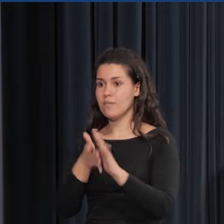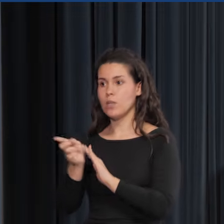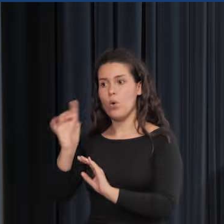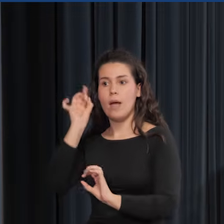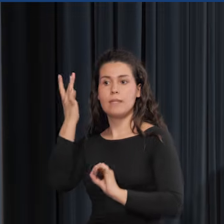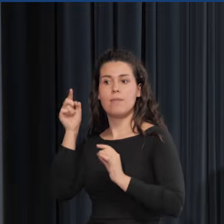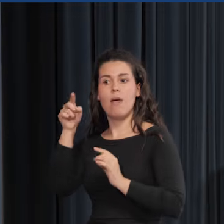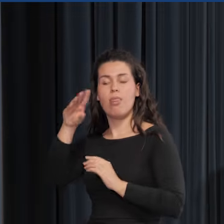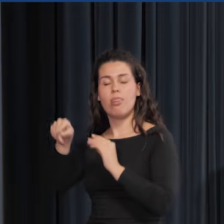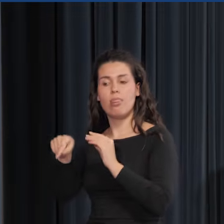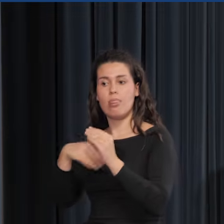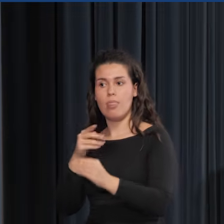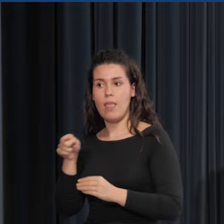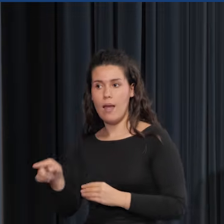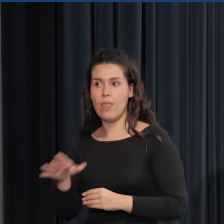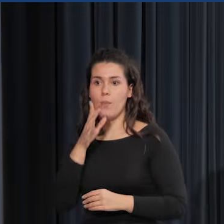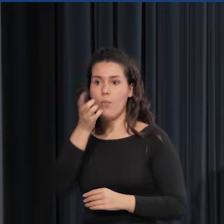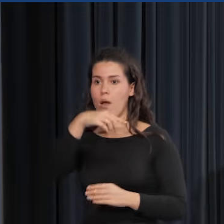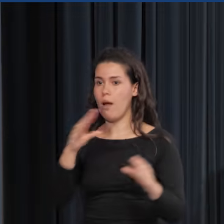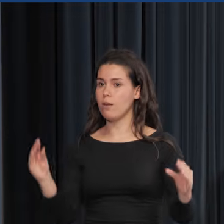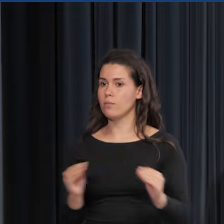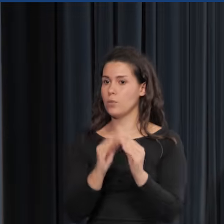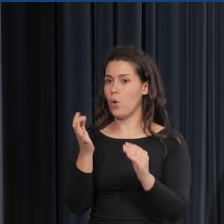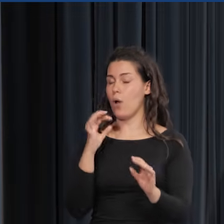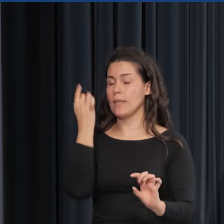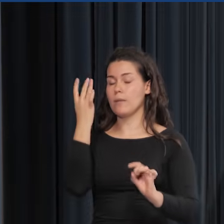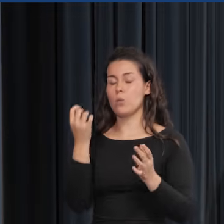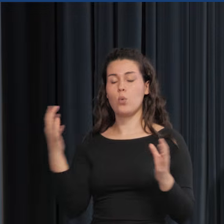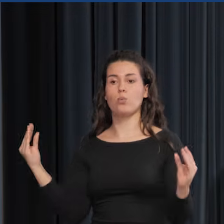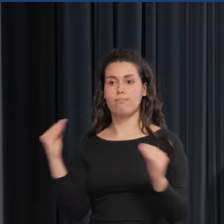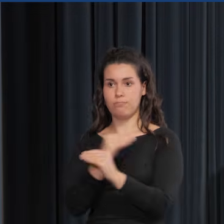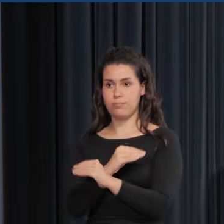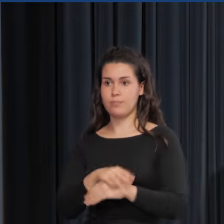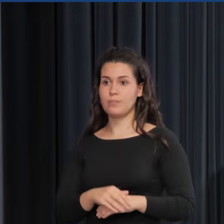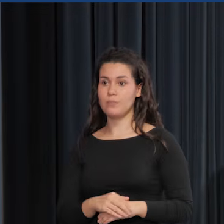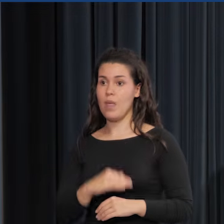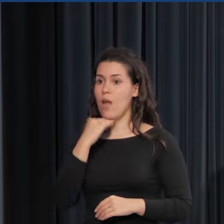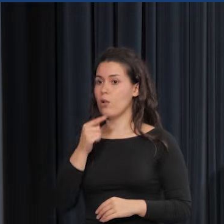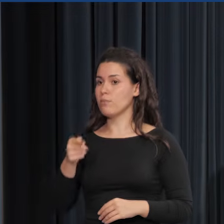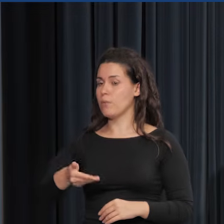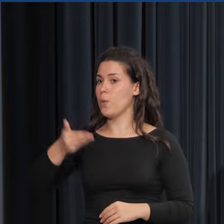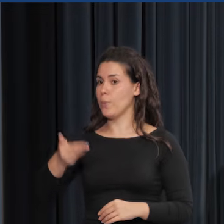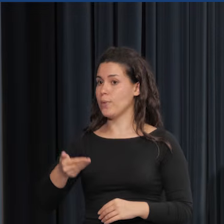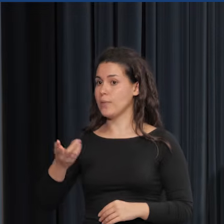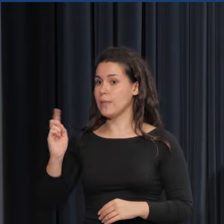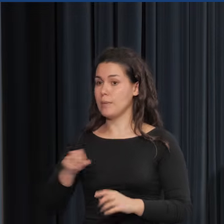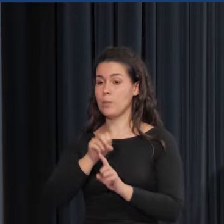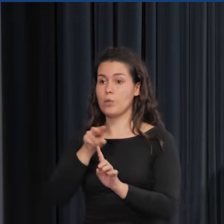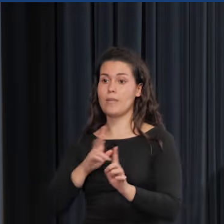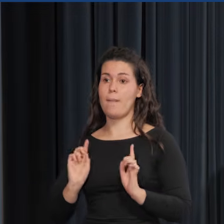porque no coincides con este, porque las actividades son incompatibles entre sí, cosa que es también muy importante desde el punto de vista